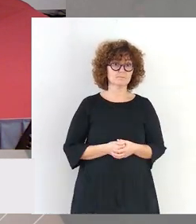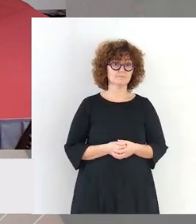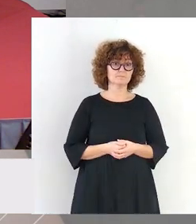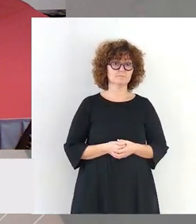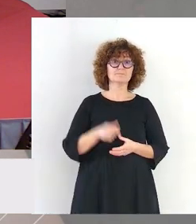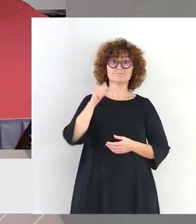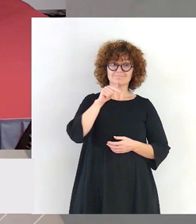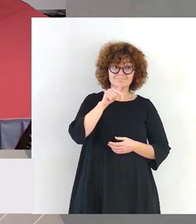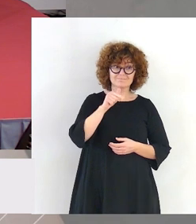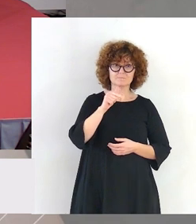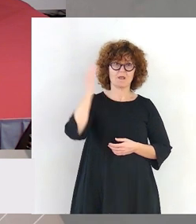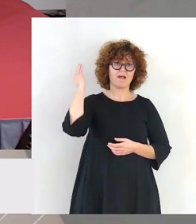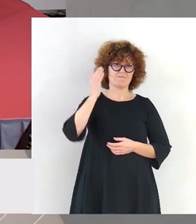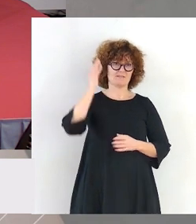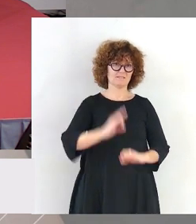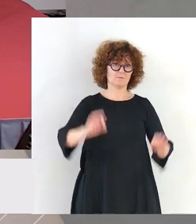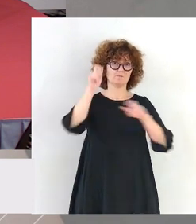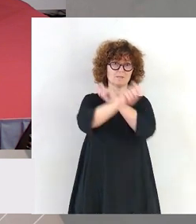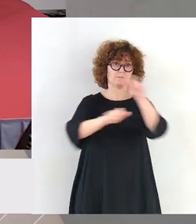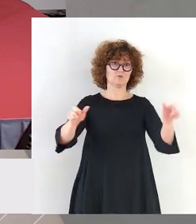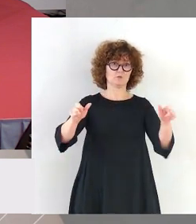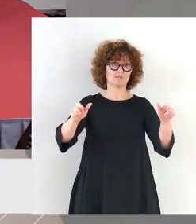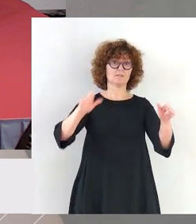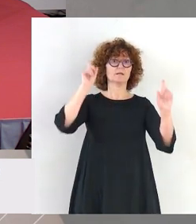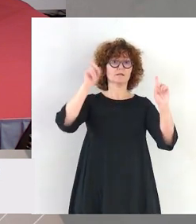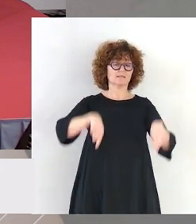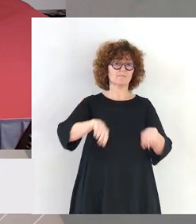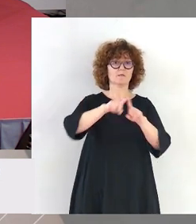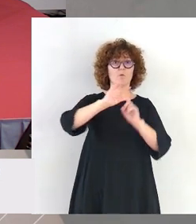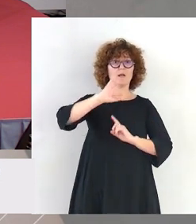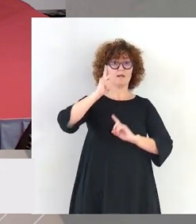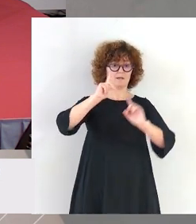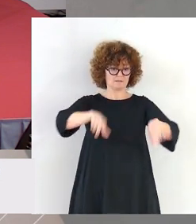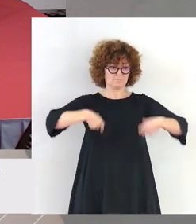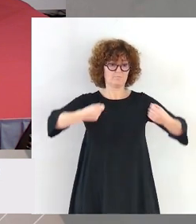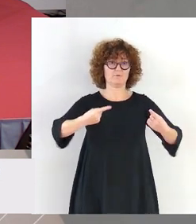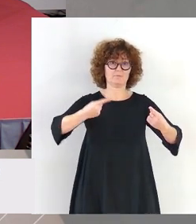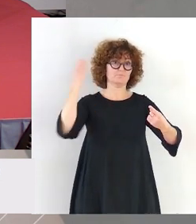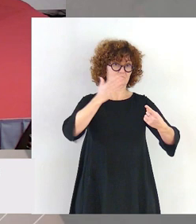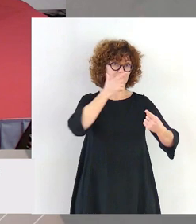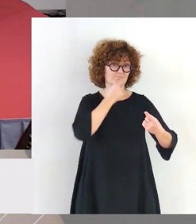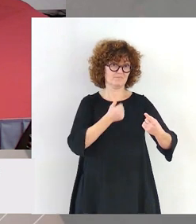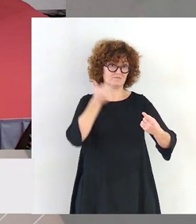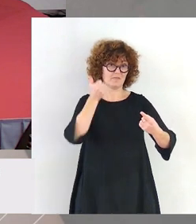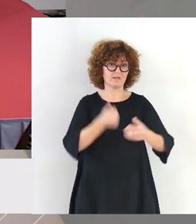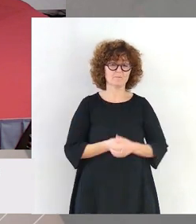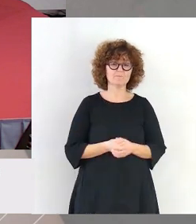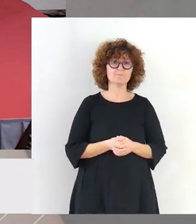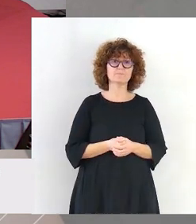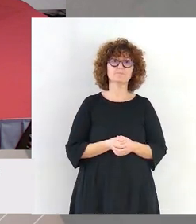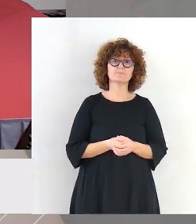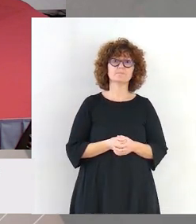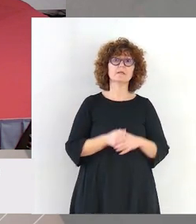cuales perjudican especialmente a las personas y los ecosistemas más vulnerables también compartía